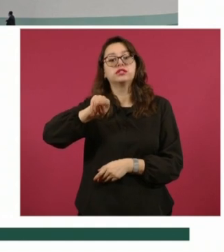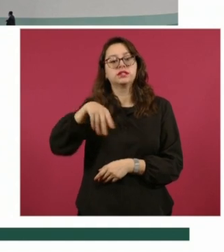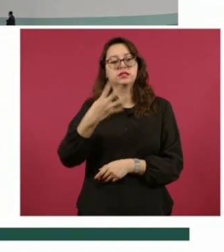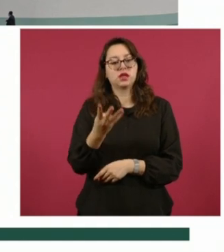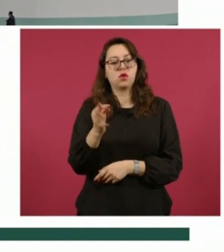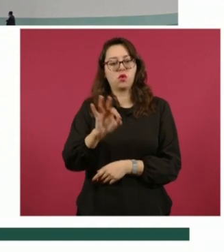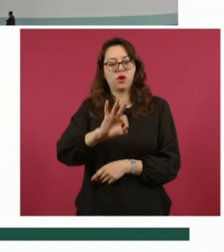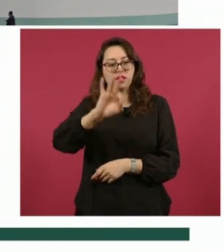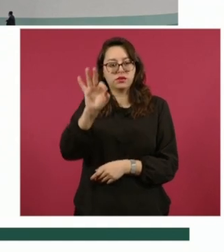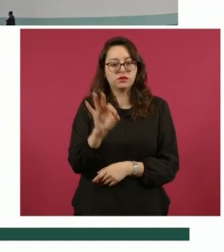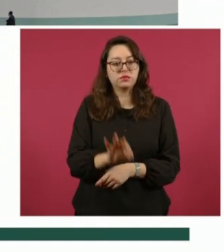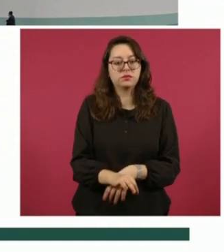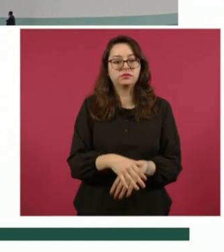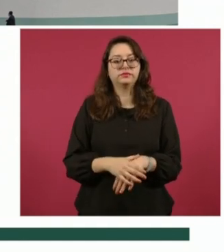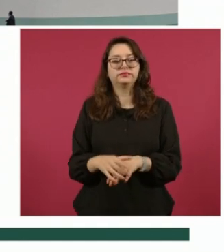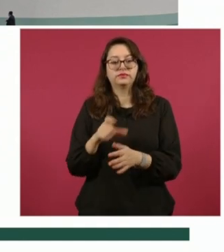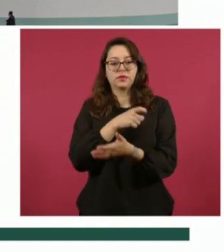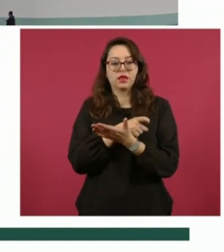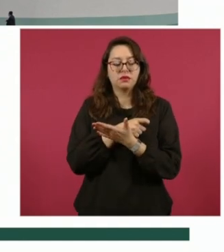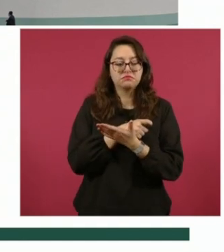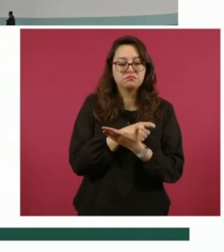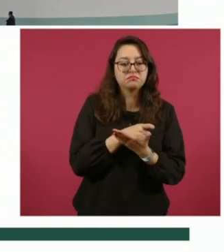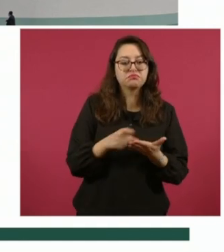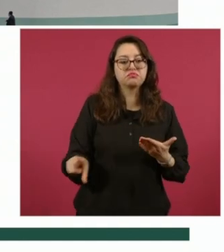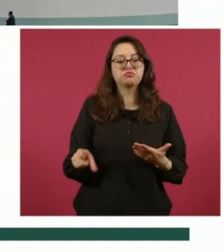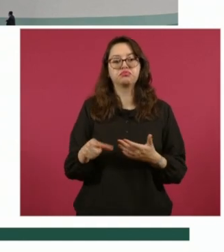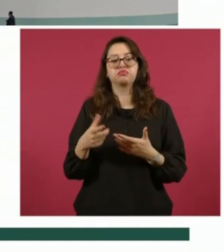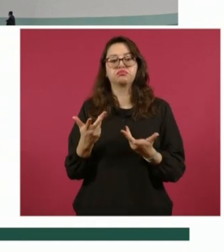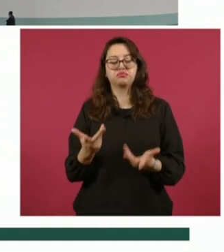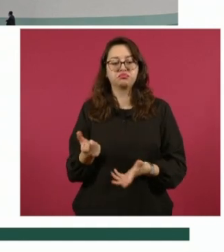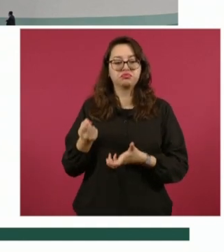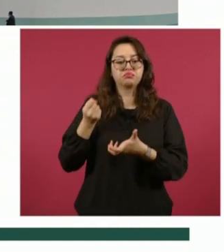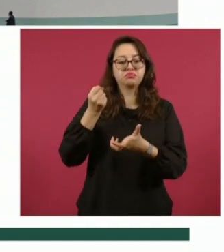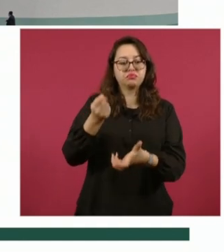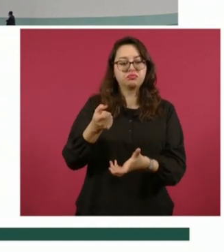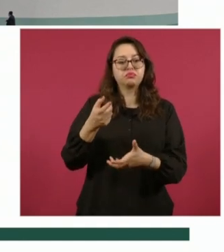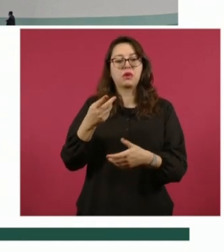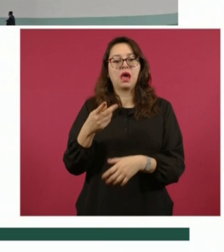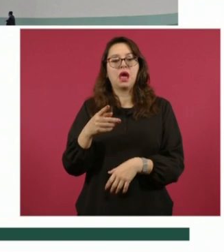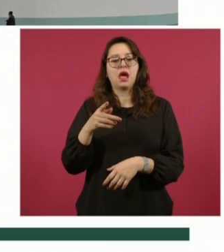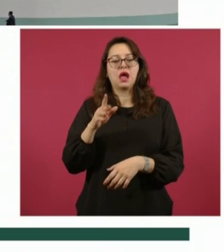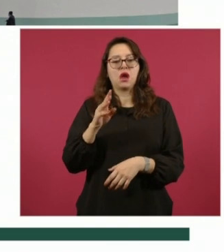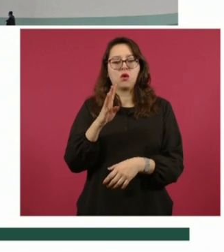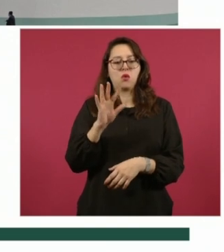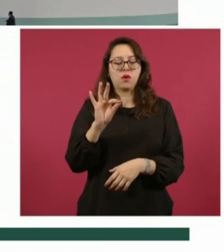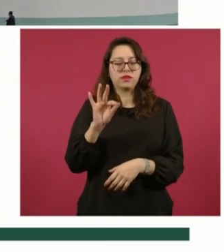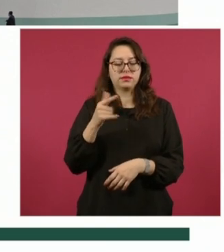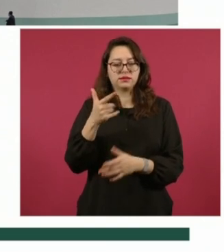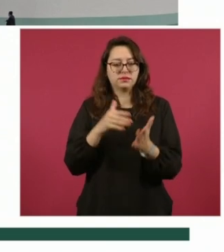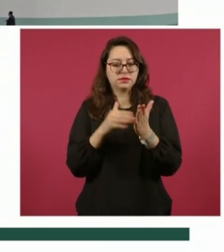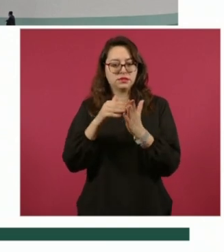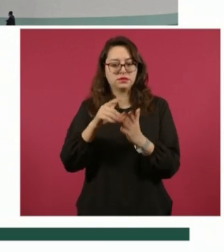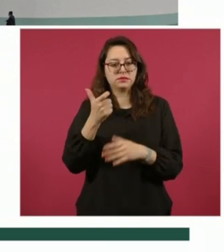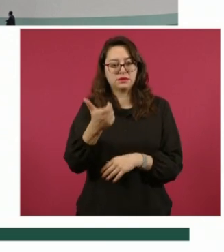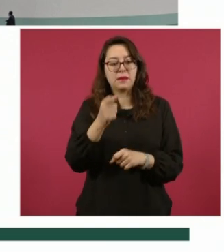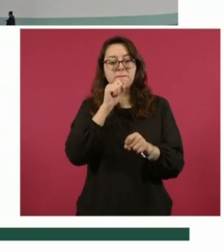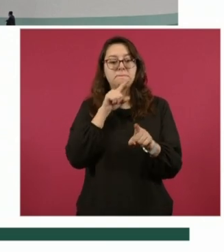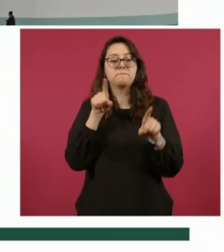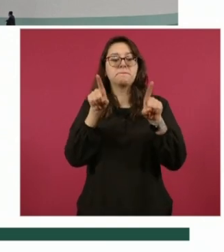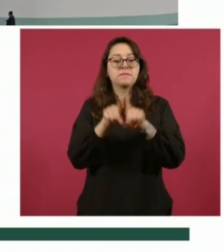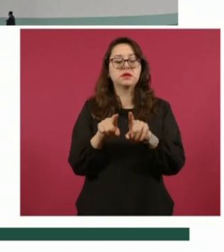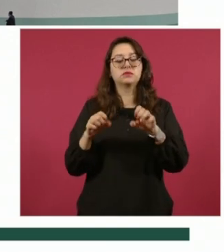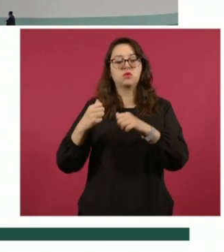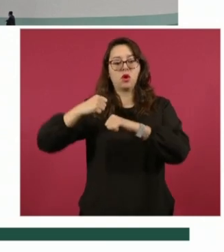3.903 equipos médicos y se están integrando 453 personas para cuerpos de gobierno y equipos